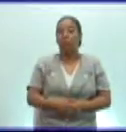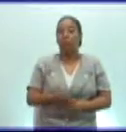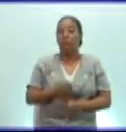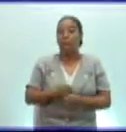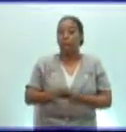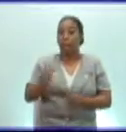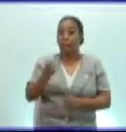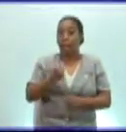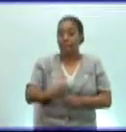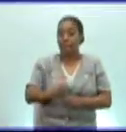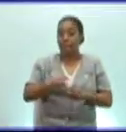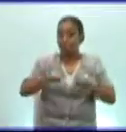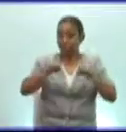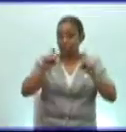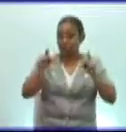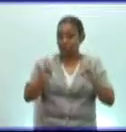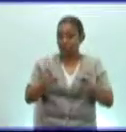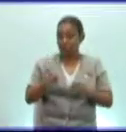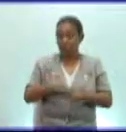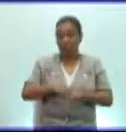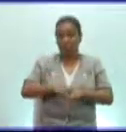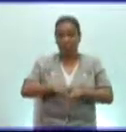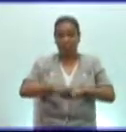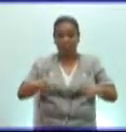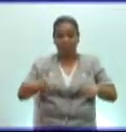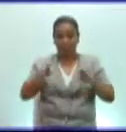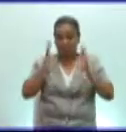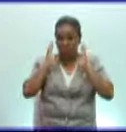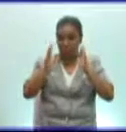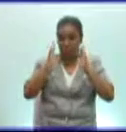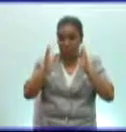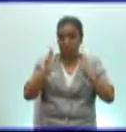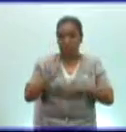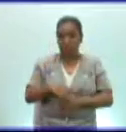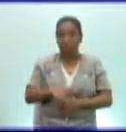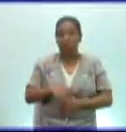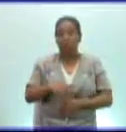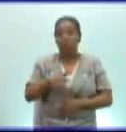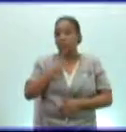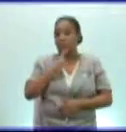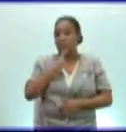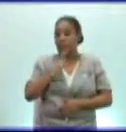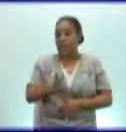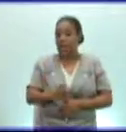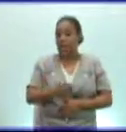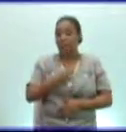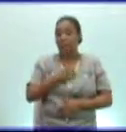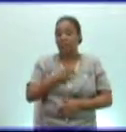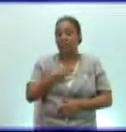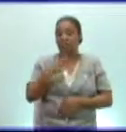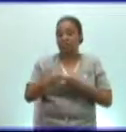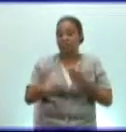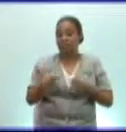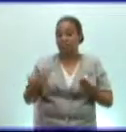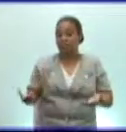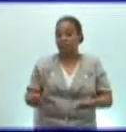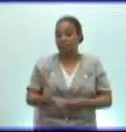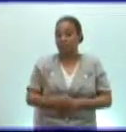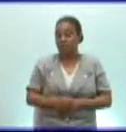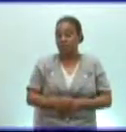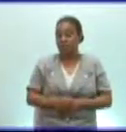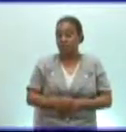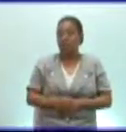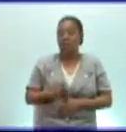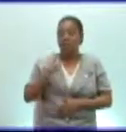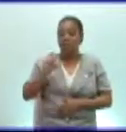expresión, despejamos la concentración de ion hidrógeno y tendremos entonces que el cociente que se obtiene de